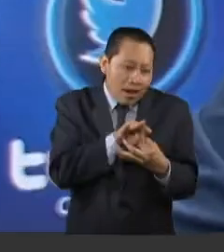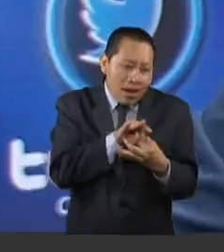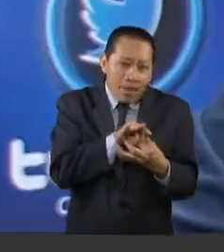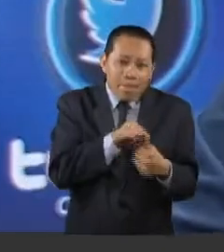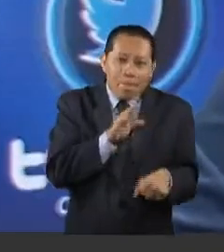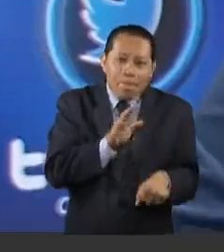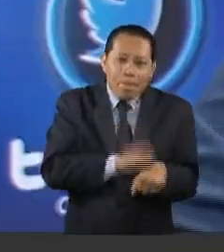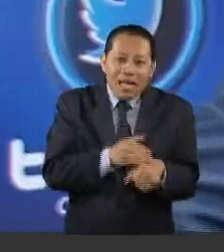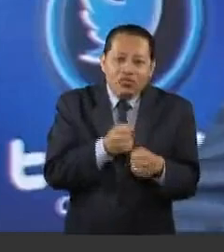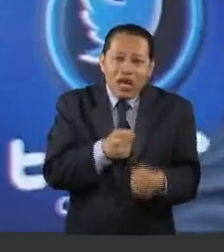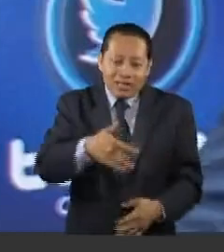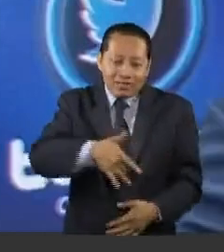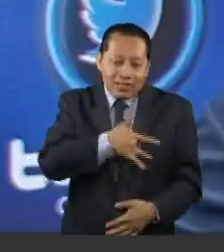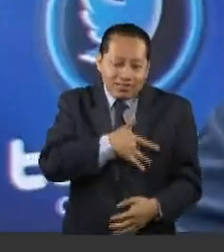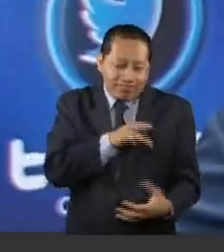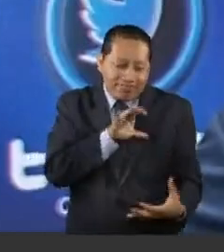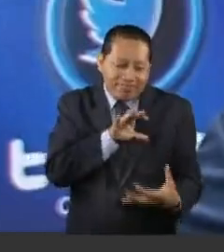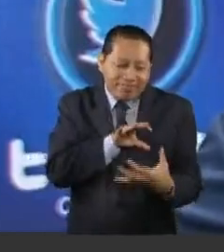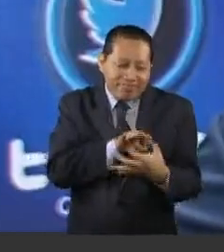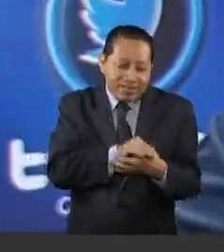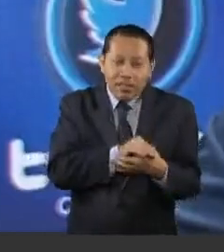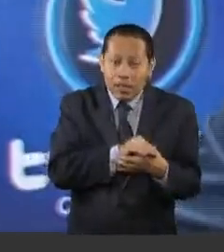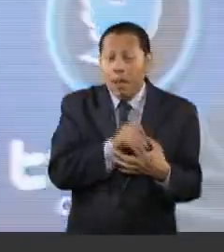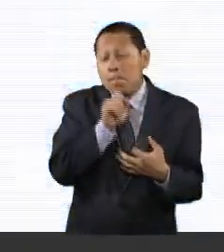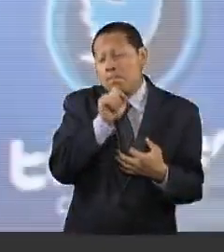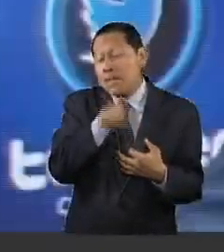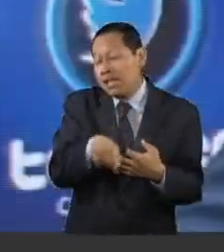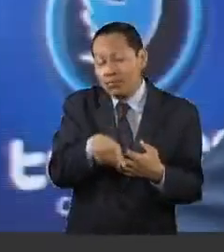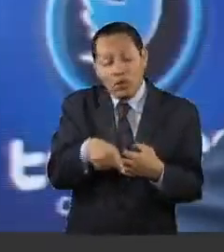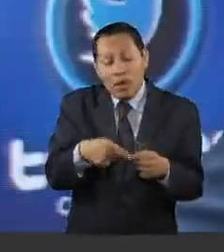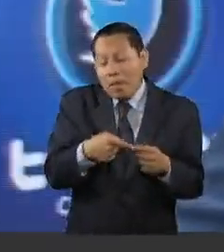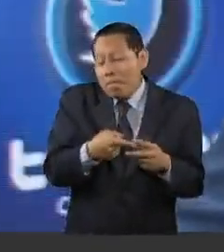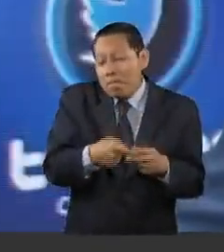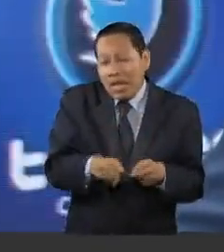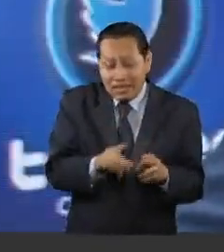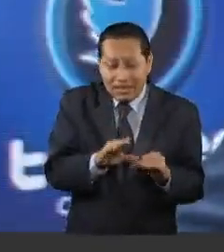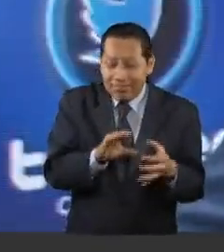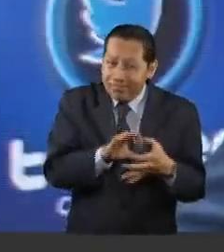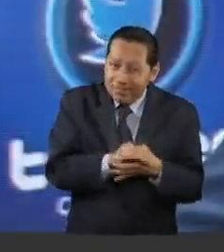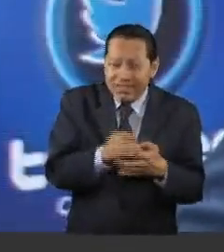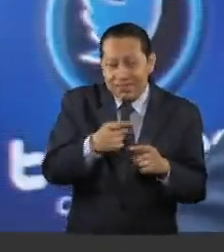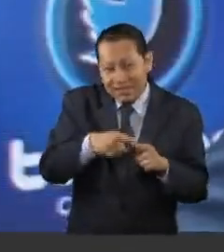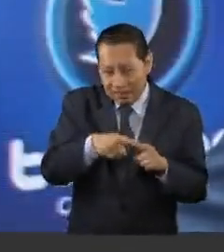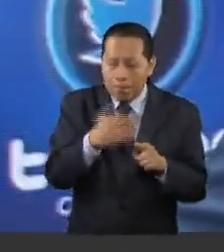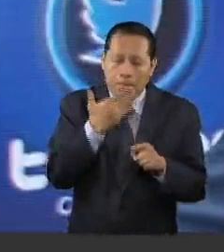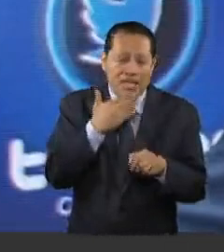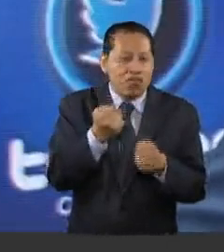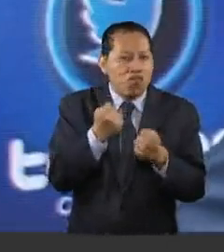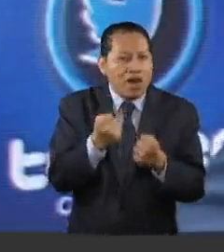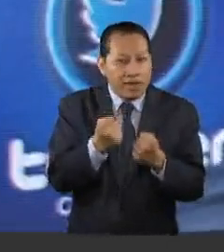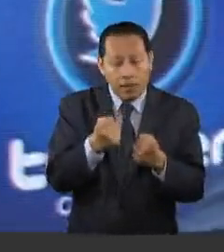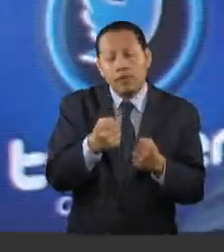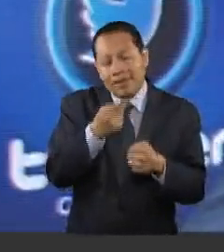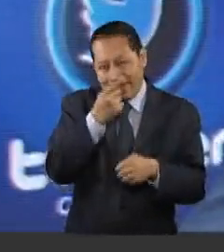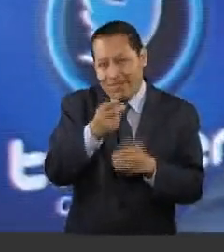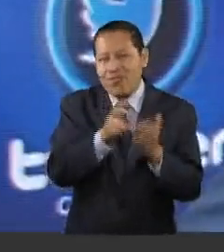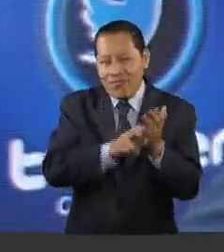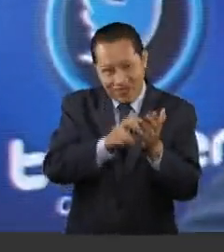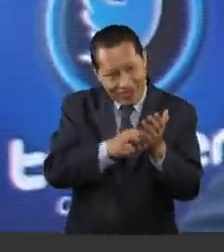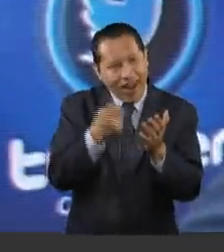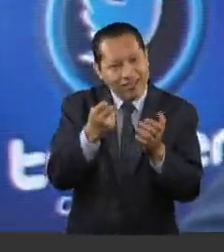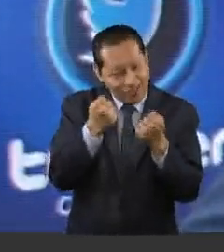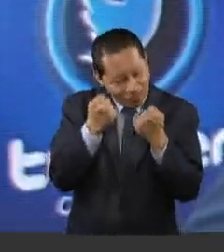apego emocional que hay dentro de los primeros días de crianza esta reforma tiene un impacto te repito muy grande genera